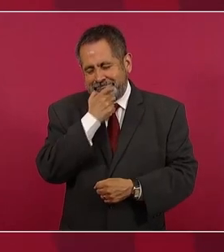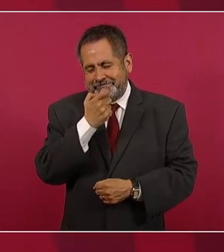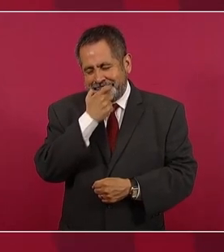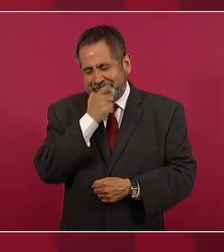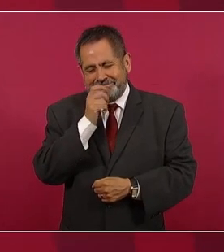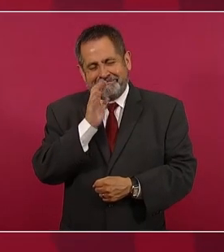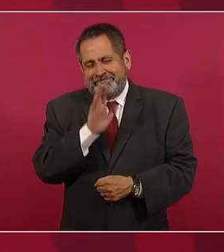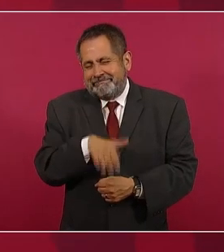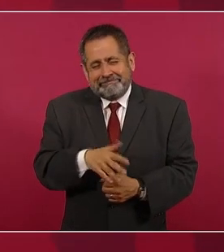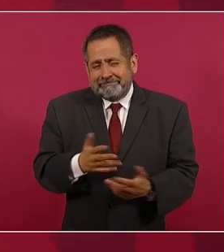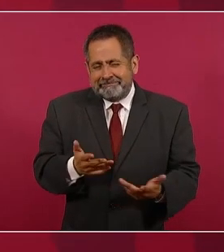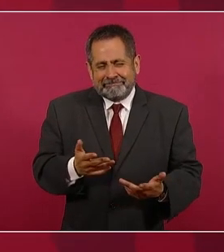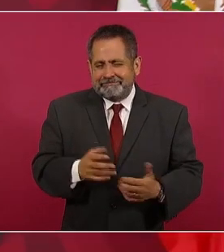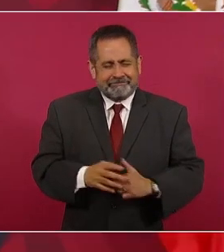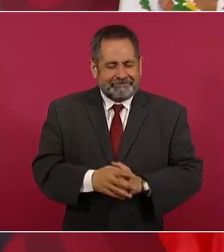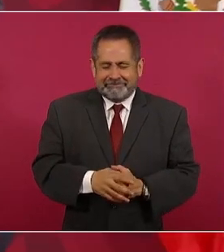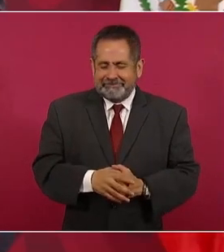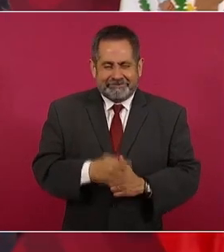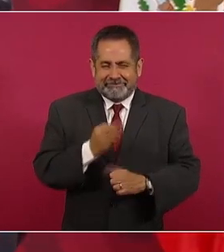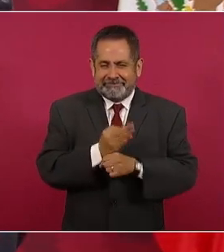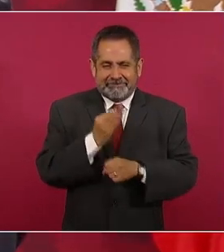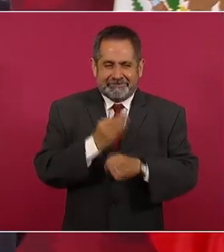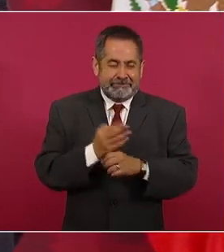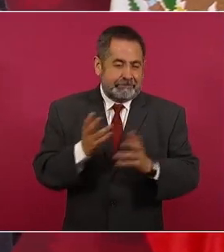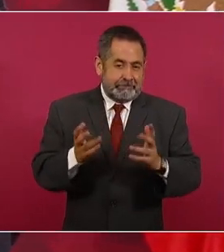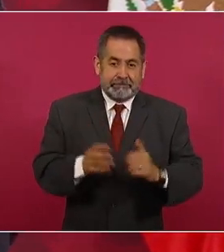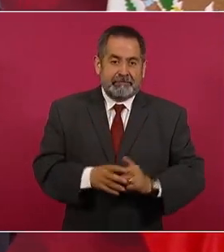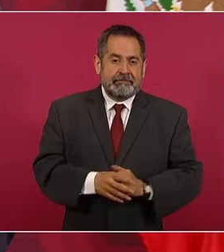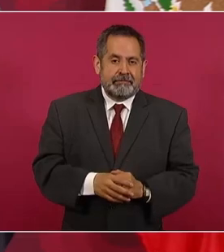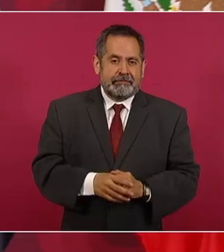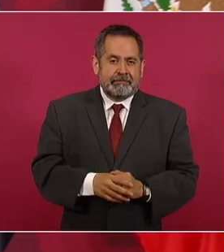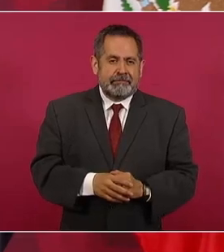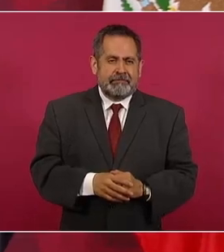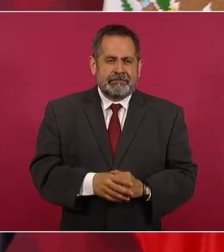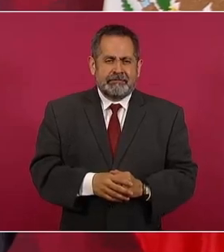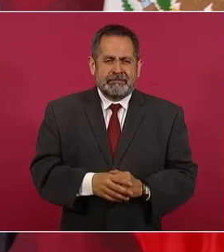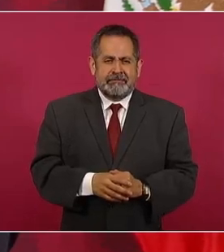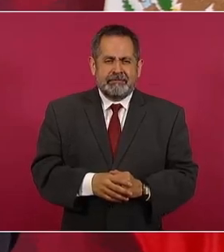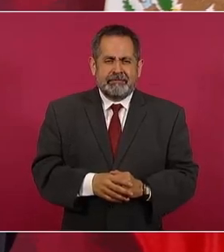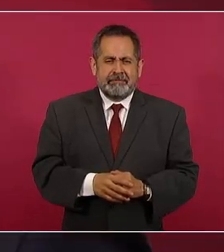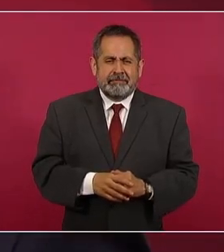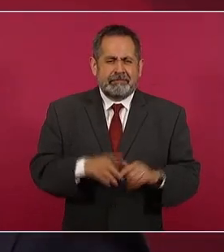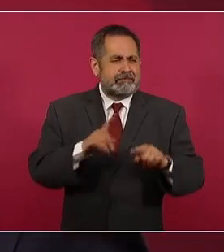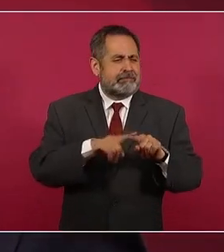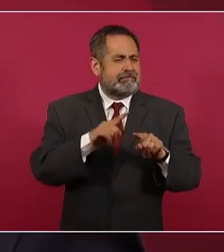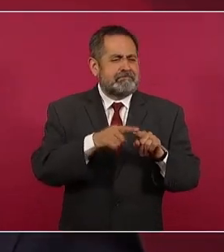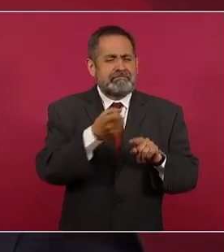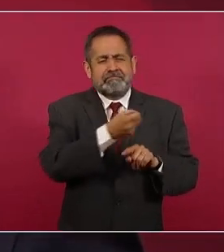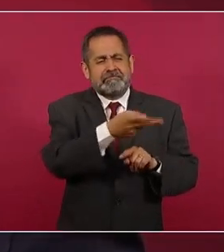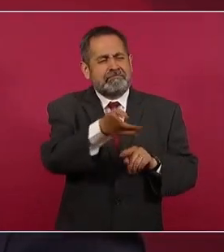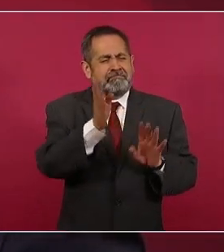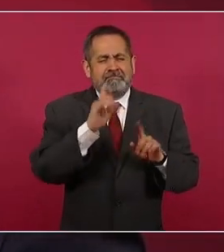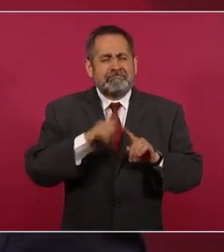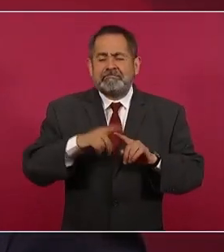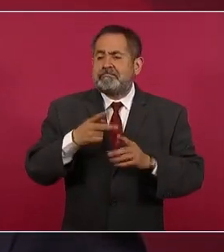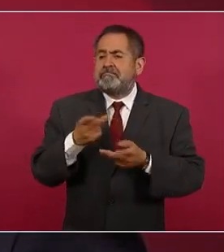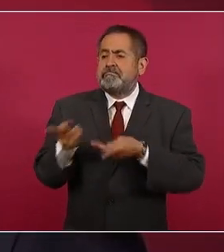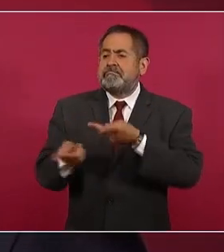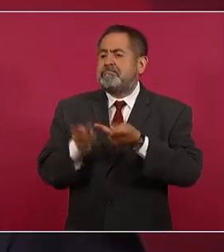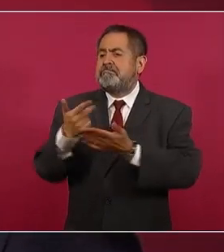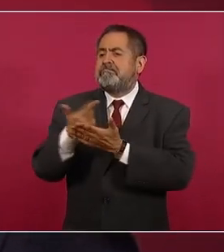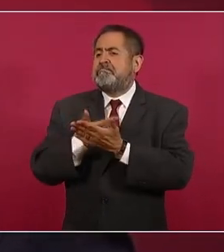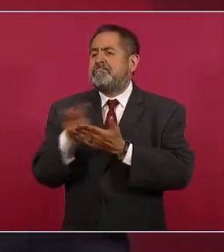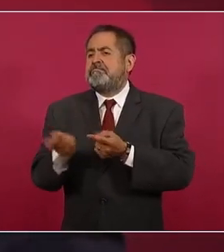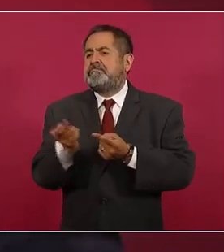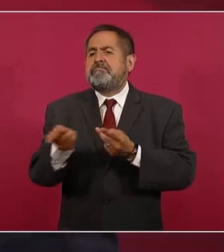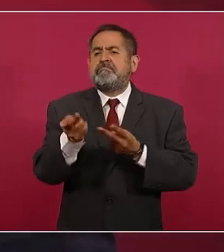humor. Es que hay alguien que hizo una encuesta que